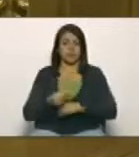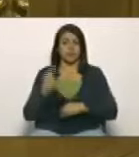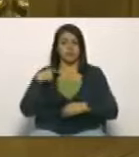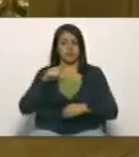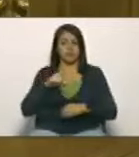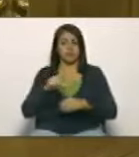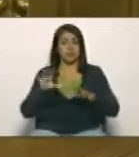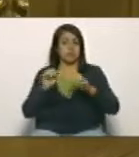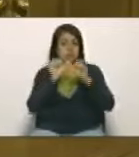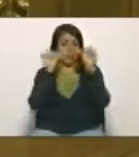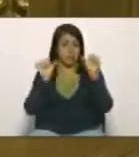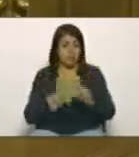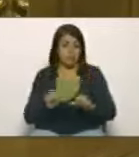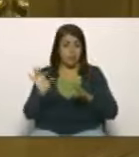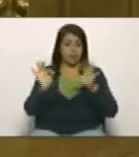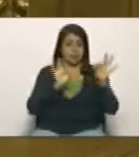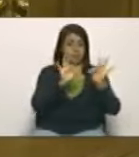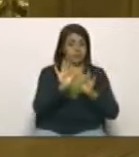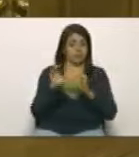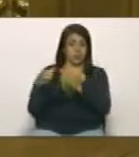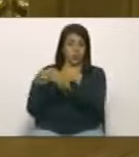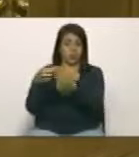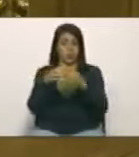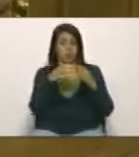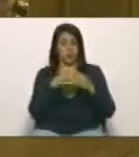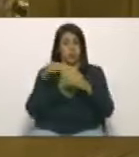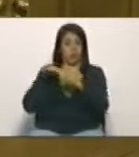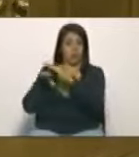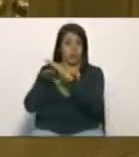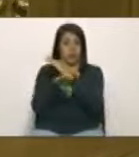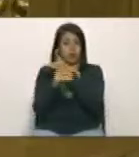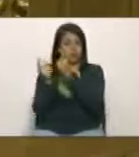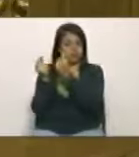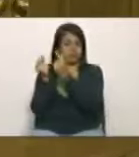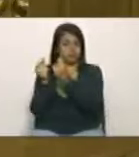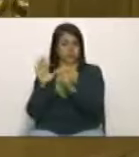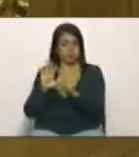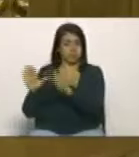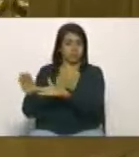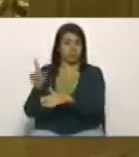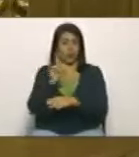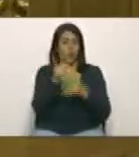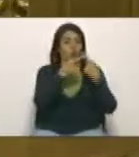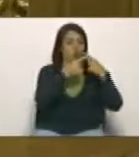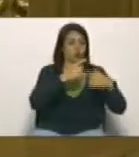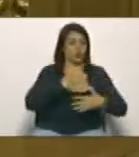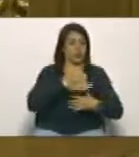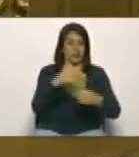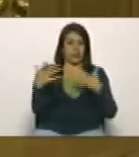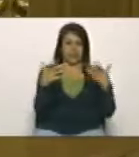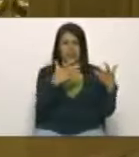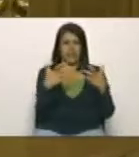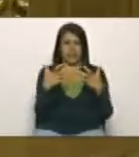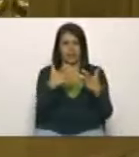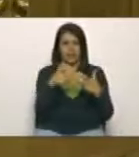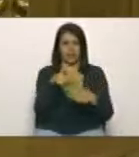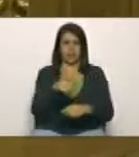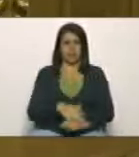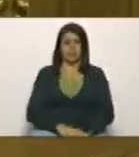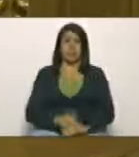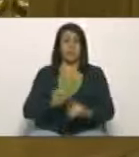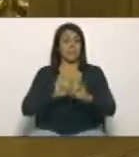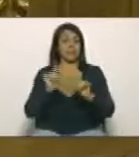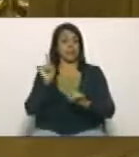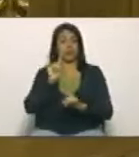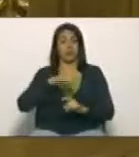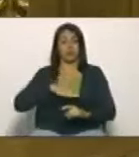sistemas alternativos que no sean de las élites de la Reserva Federal. Eso es el interés de una guerra en ese continente. Pero